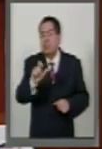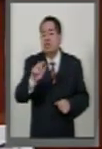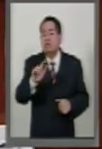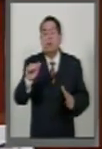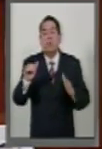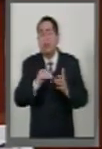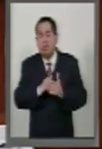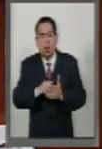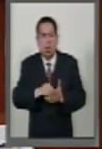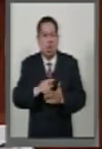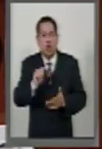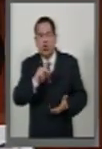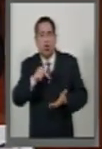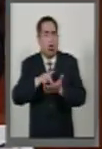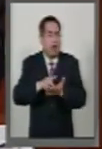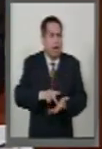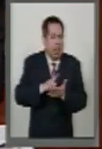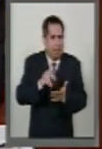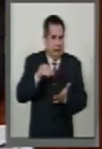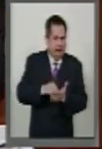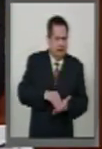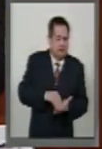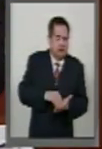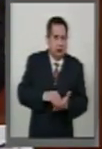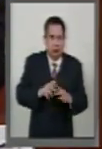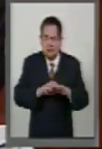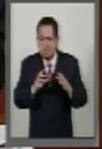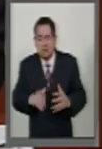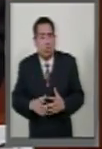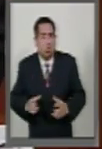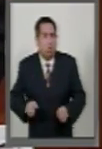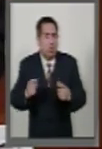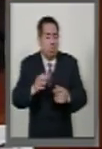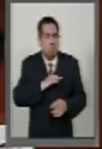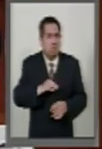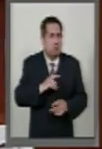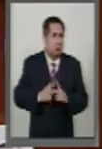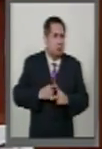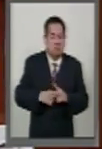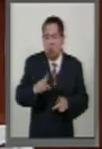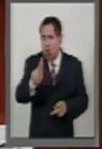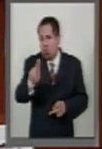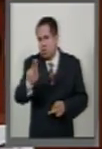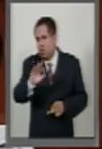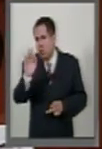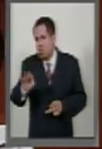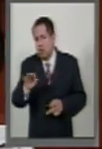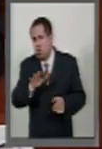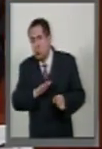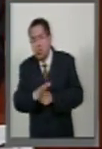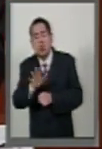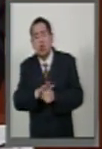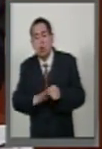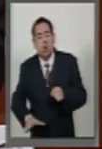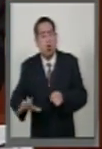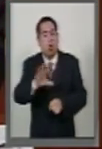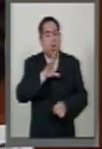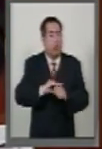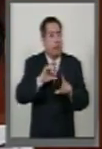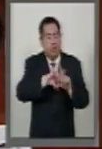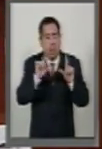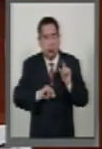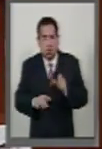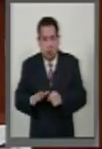750 mil toneladas en peso vivo, lo que representa cerca del 80% del volumen de la producción de pesca total